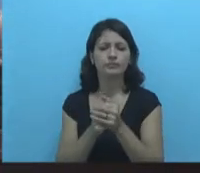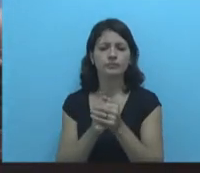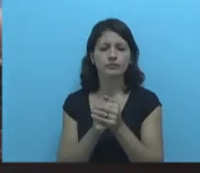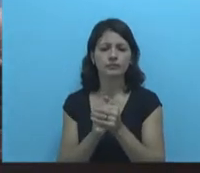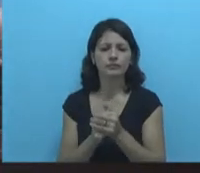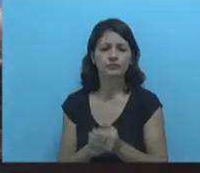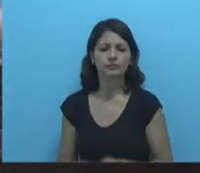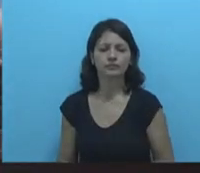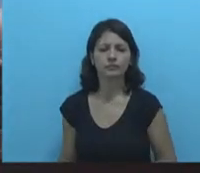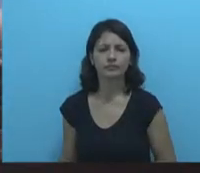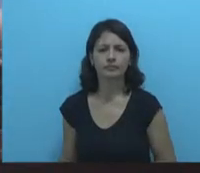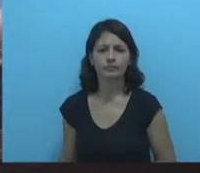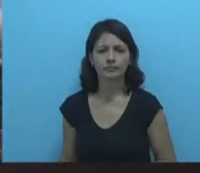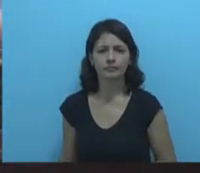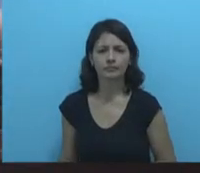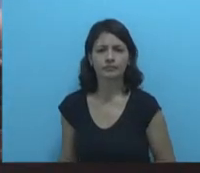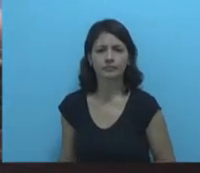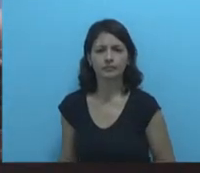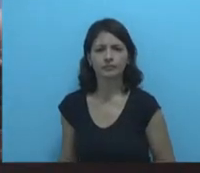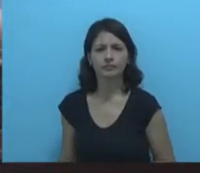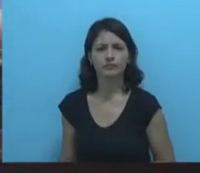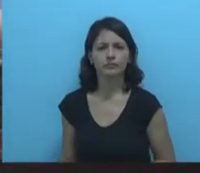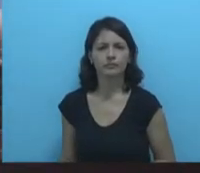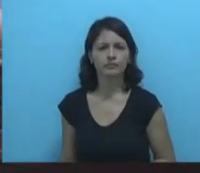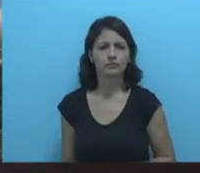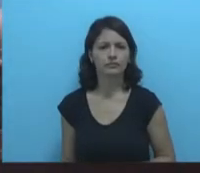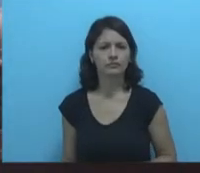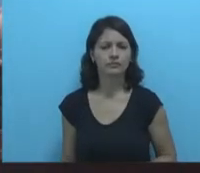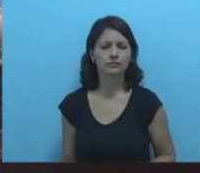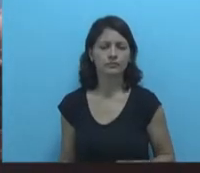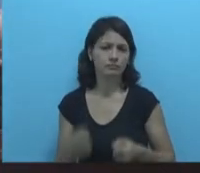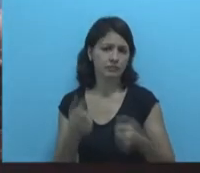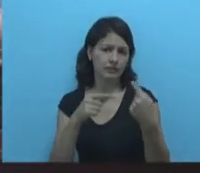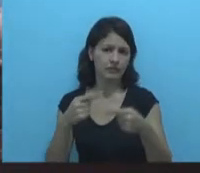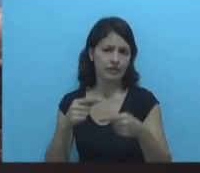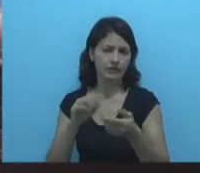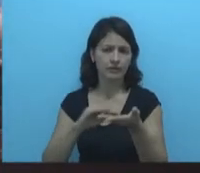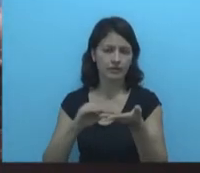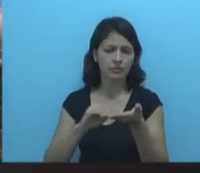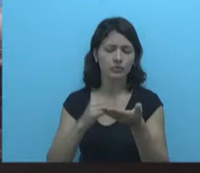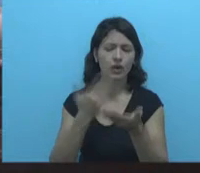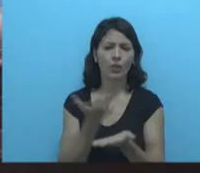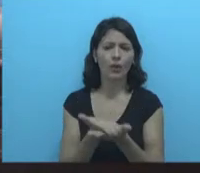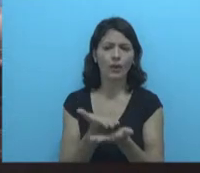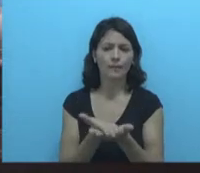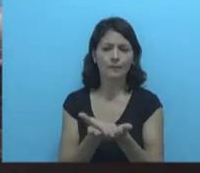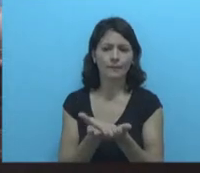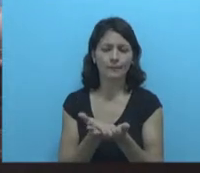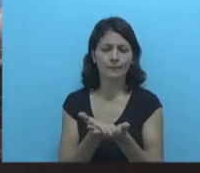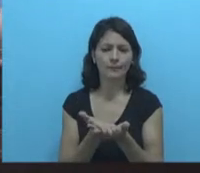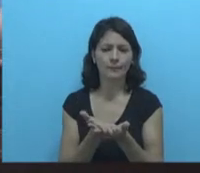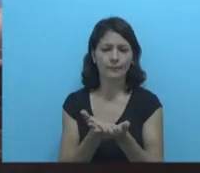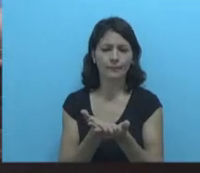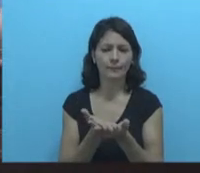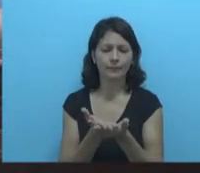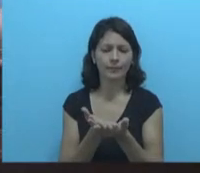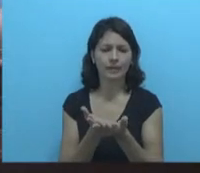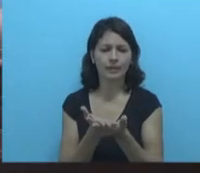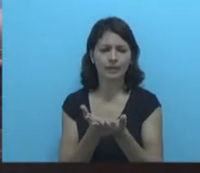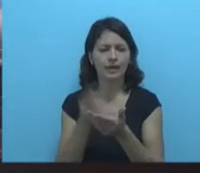Espíndola, Basile, Velati, Cándido, Ciancio, Cornali, Catalini, por el cual se solicita en relación al convenio